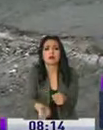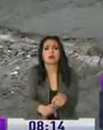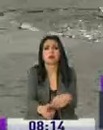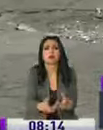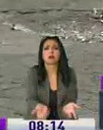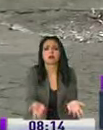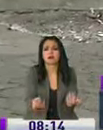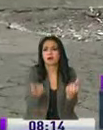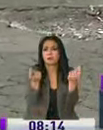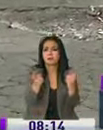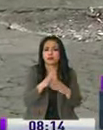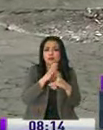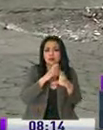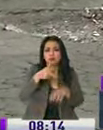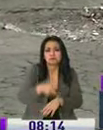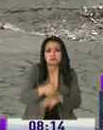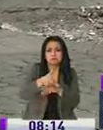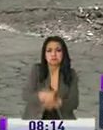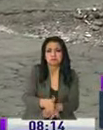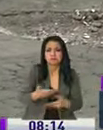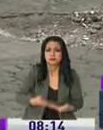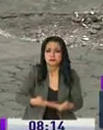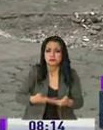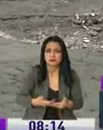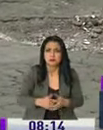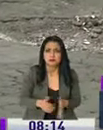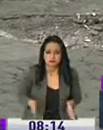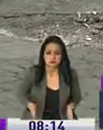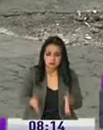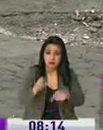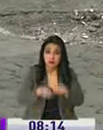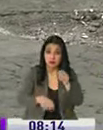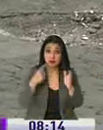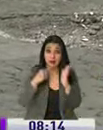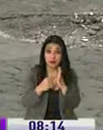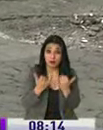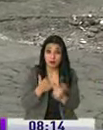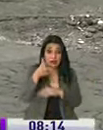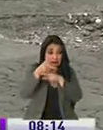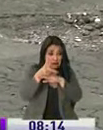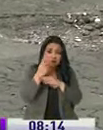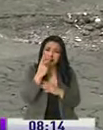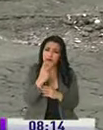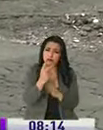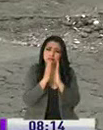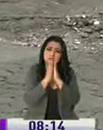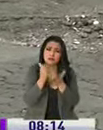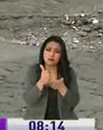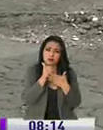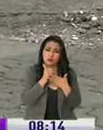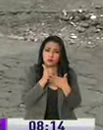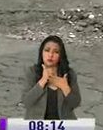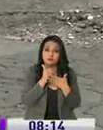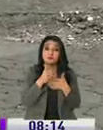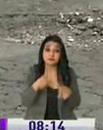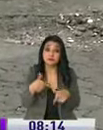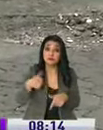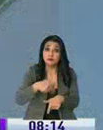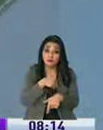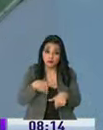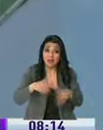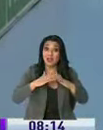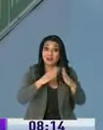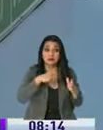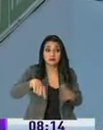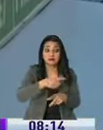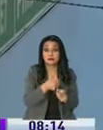buses. Es muy, muy dañada la calle. Como si es que ustedes están haciendo este reportaje, quisiera que nos ayuden más que todo. ¿Por qué? Porque nosotros vivimos en este barrio. La